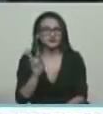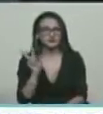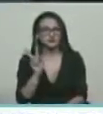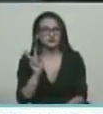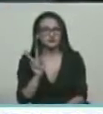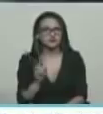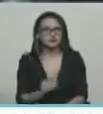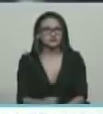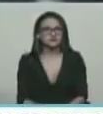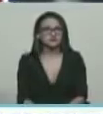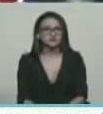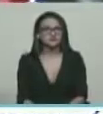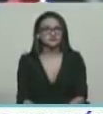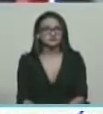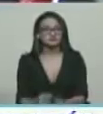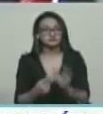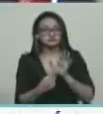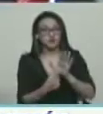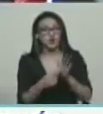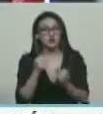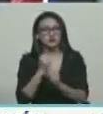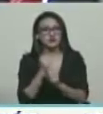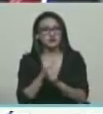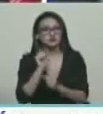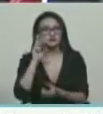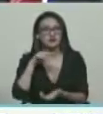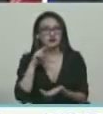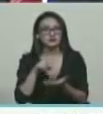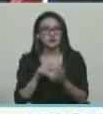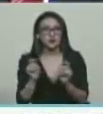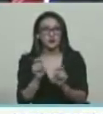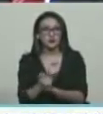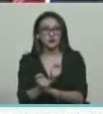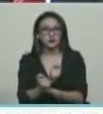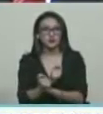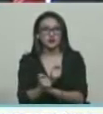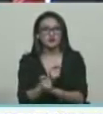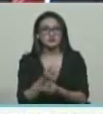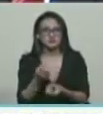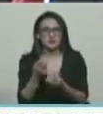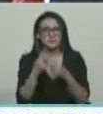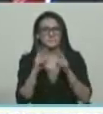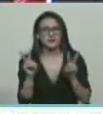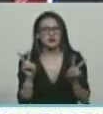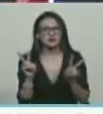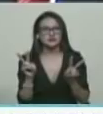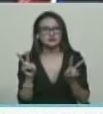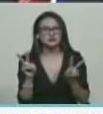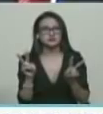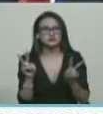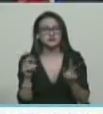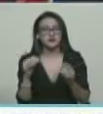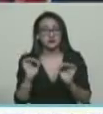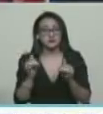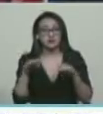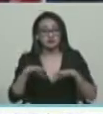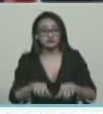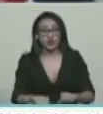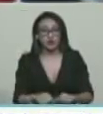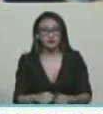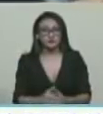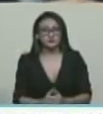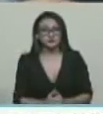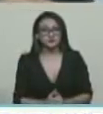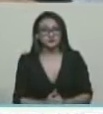se expuso el trabajo que ha venido realizando la Asamblea Nacional Constituyente como garante de la paz en el país desde su instalación. Claro,